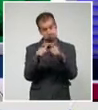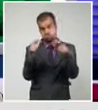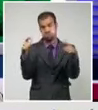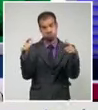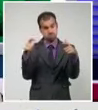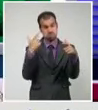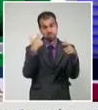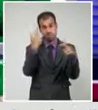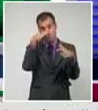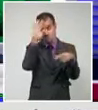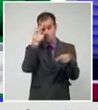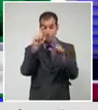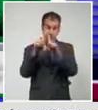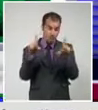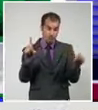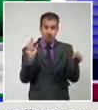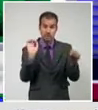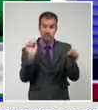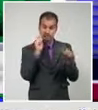en nuestro país.